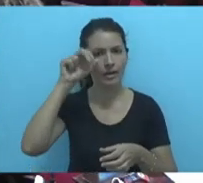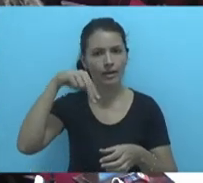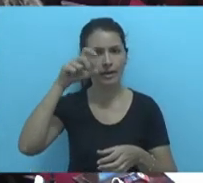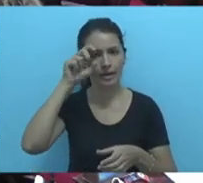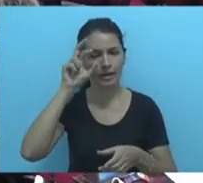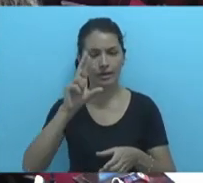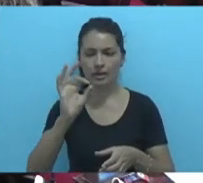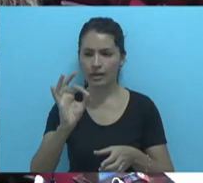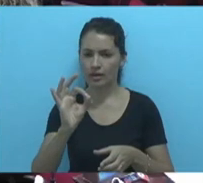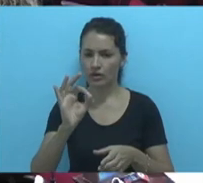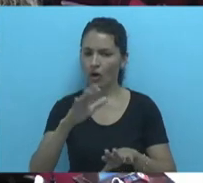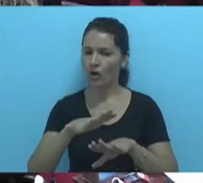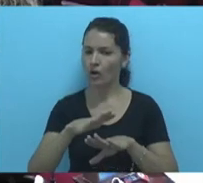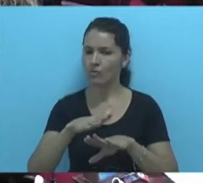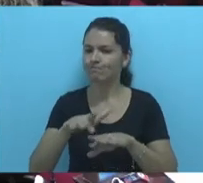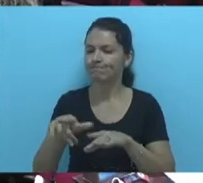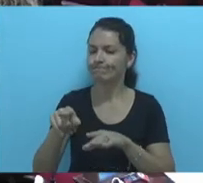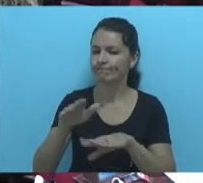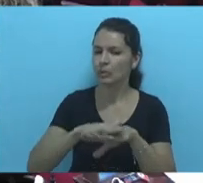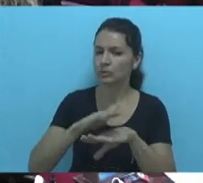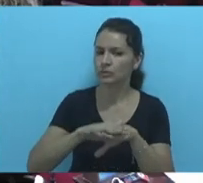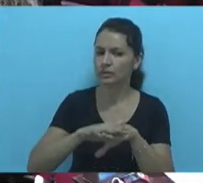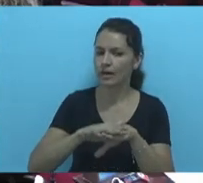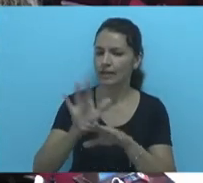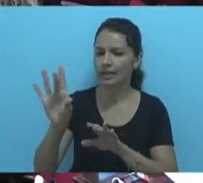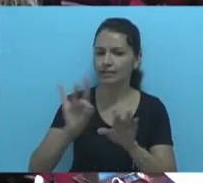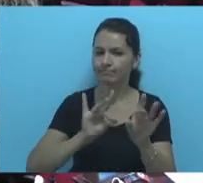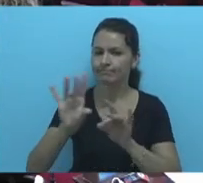cargo de la resolución de las nominaciones